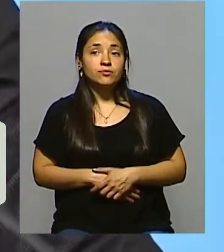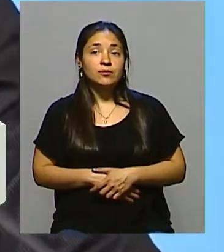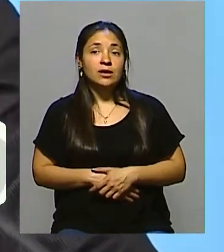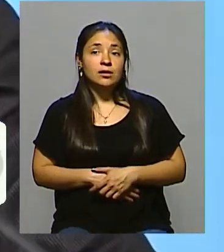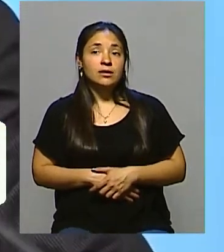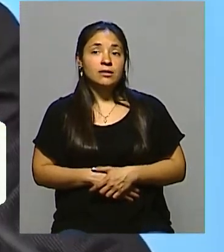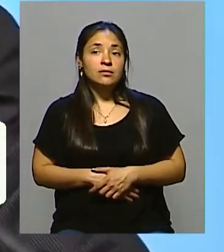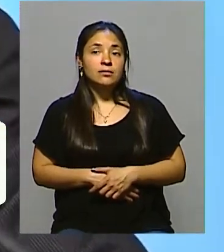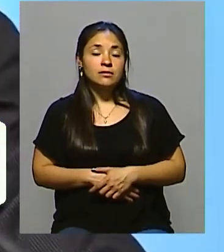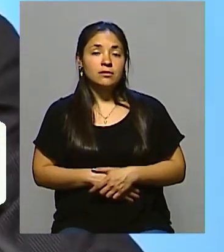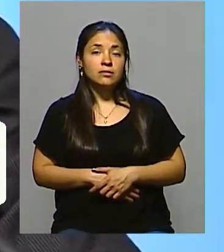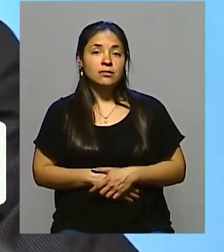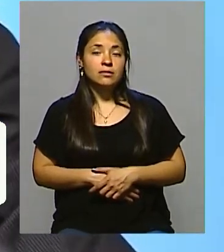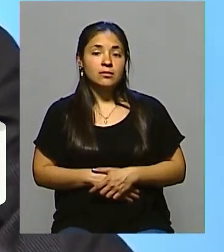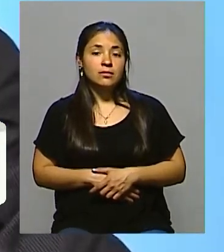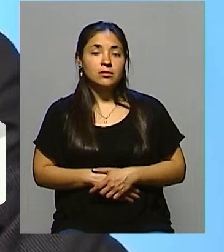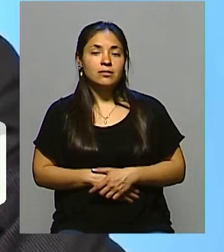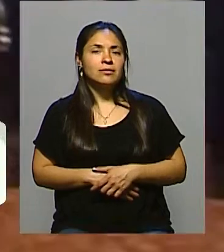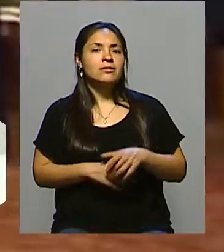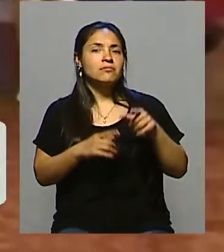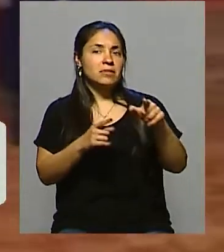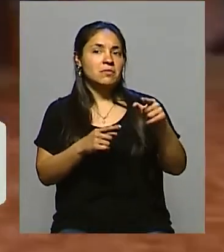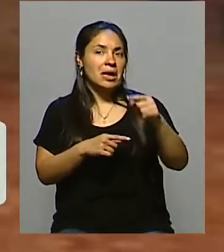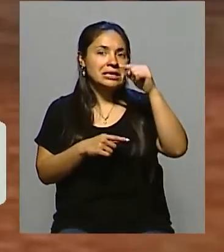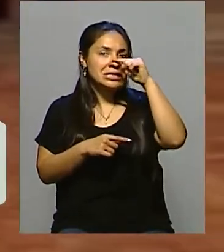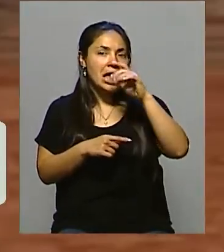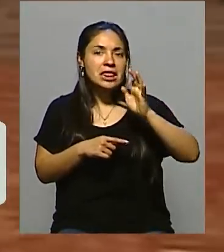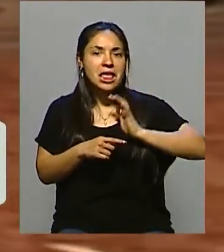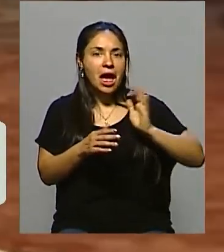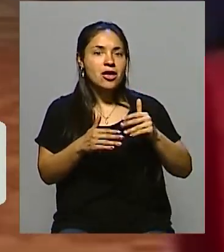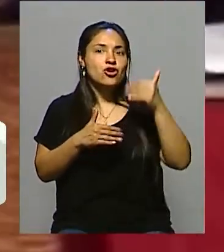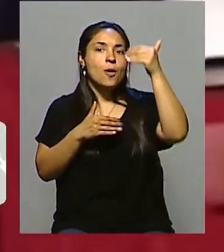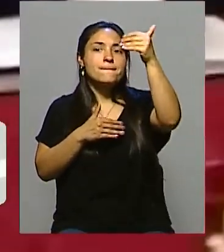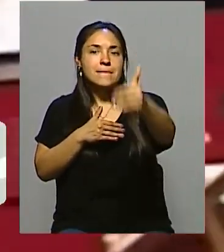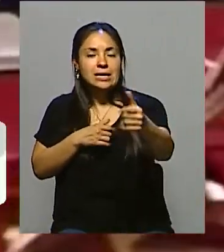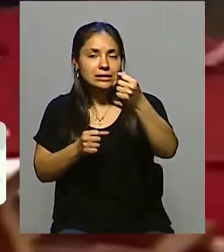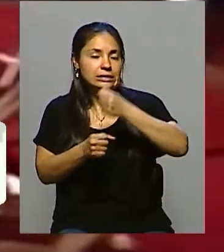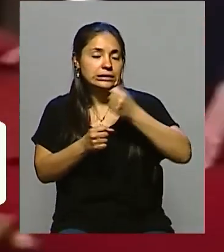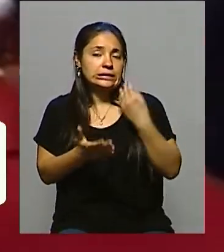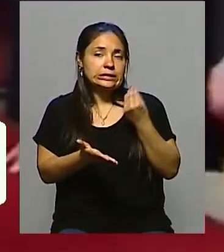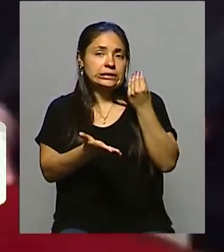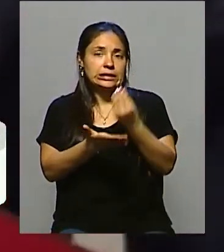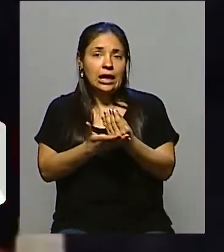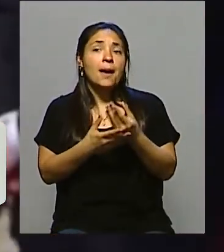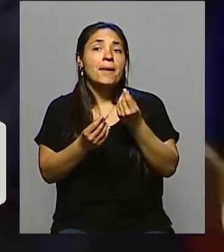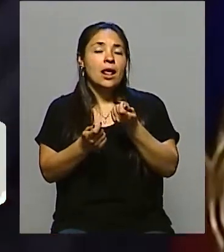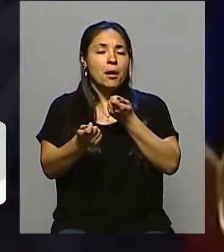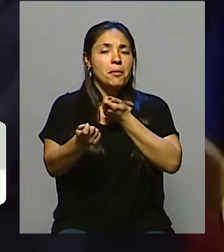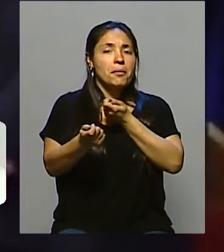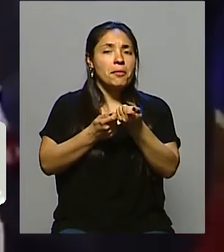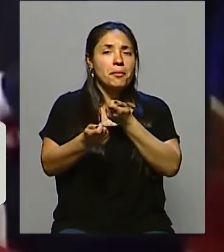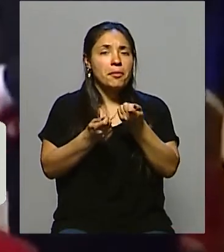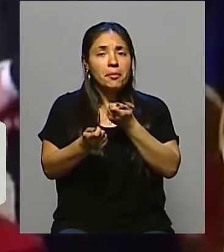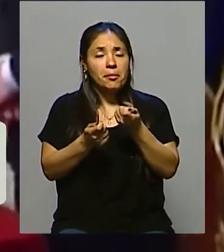se puso prácticamente por 7 años más, tuvo otro encargo, para balancear, digamos